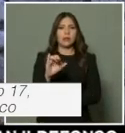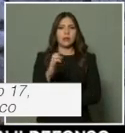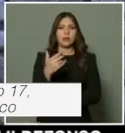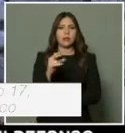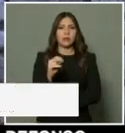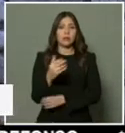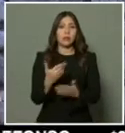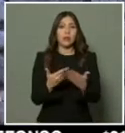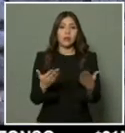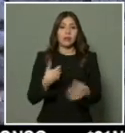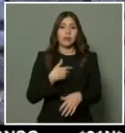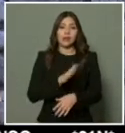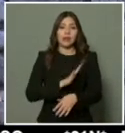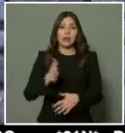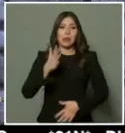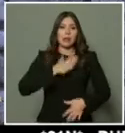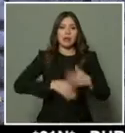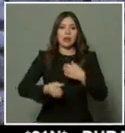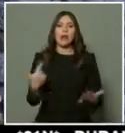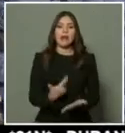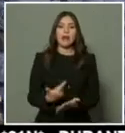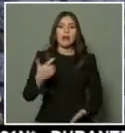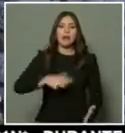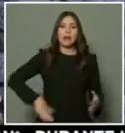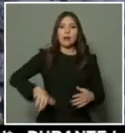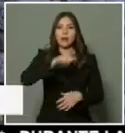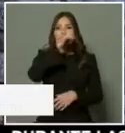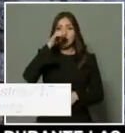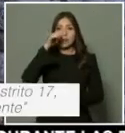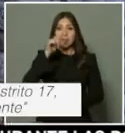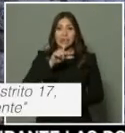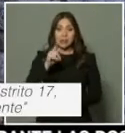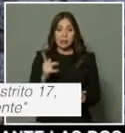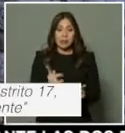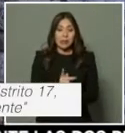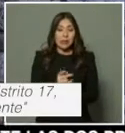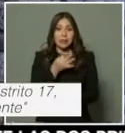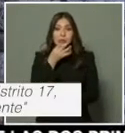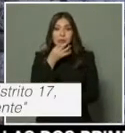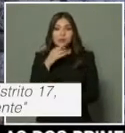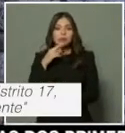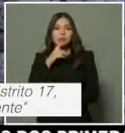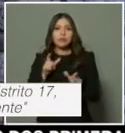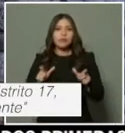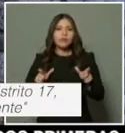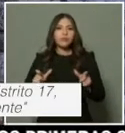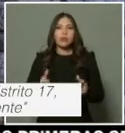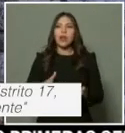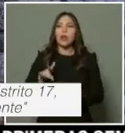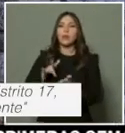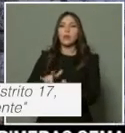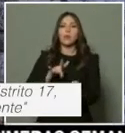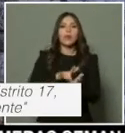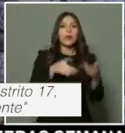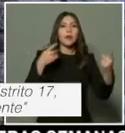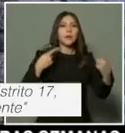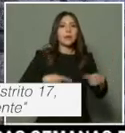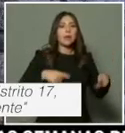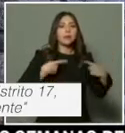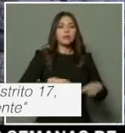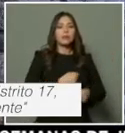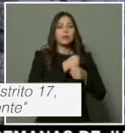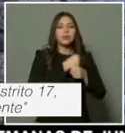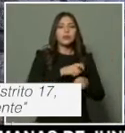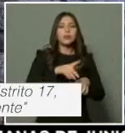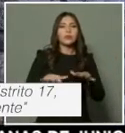propuso la correcta sincronización de los semáforos. Cristian Damián Bon, de la Coalición por la Ciudad de México al Frente, trabajará en una